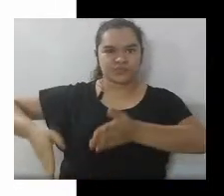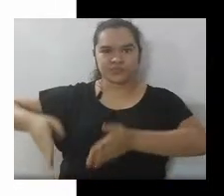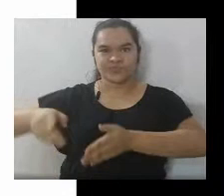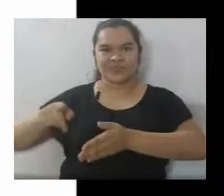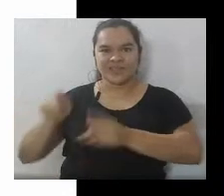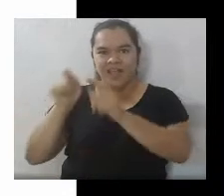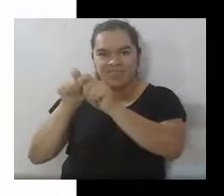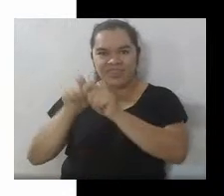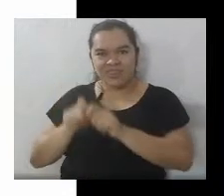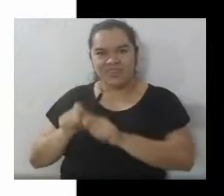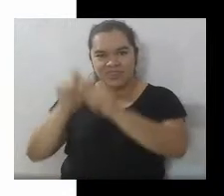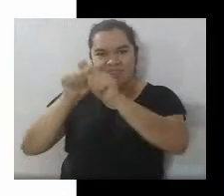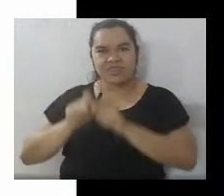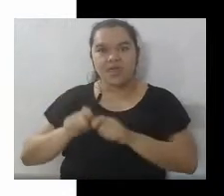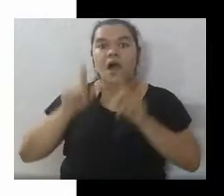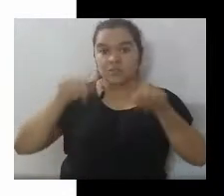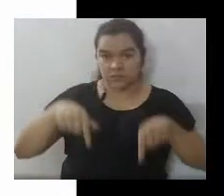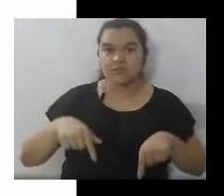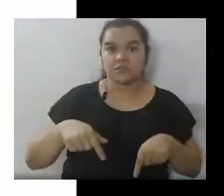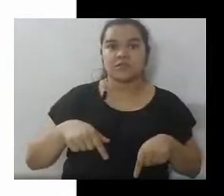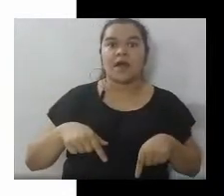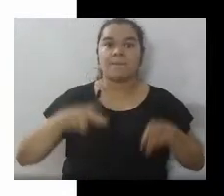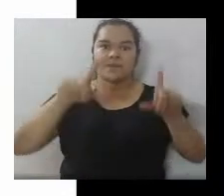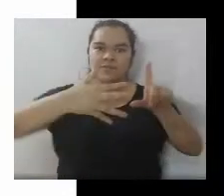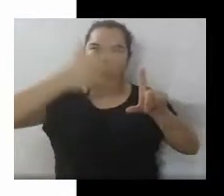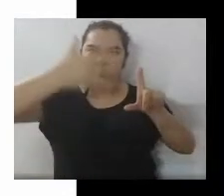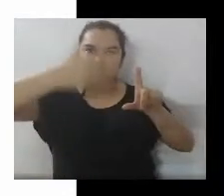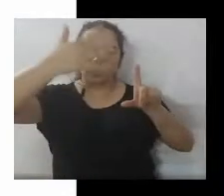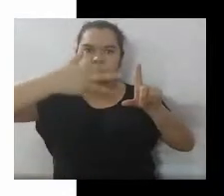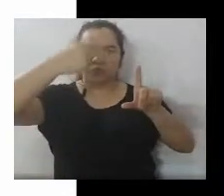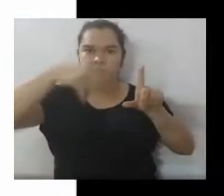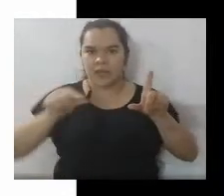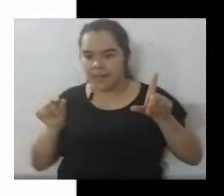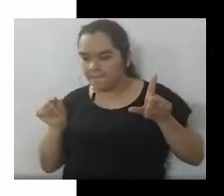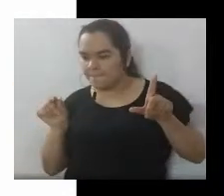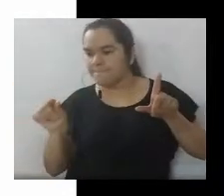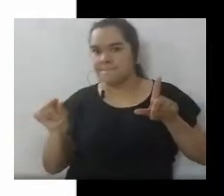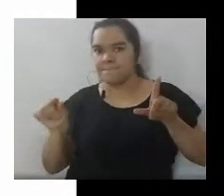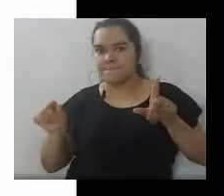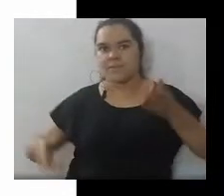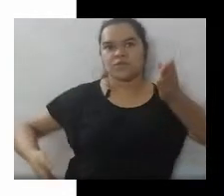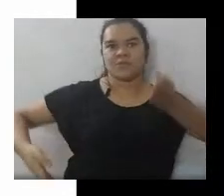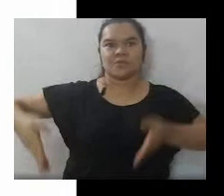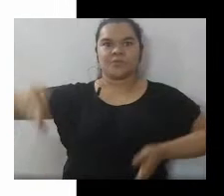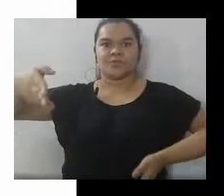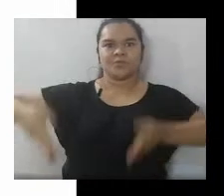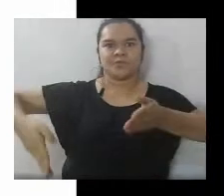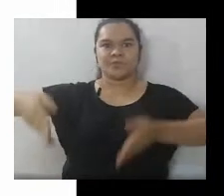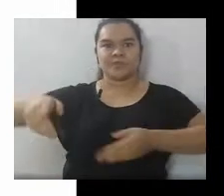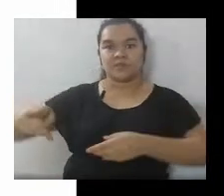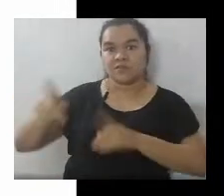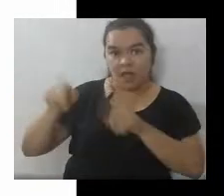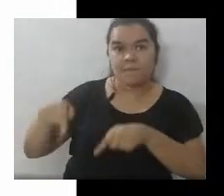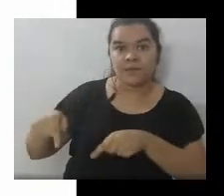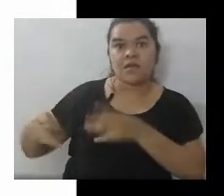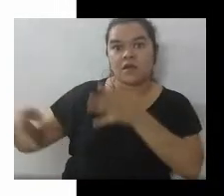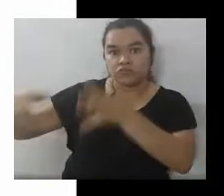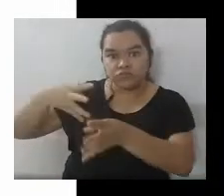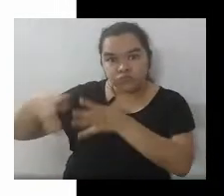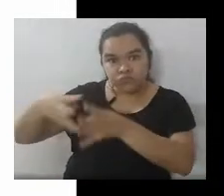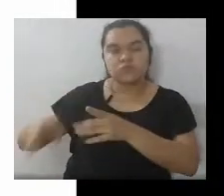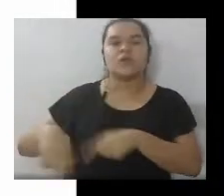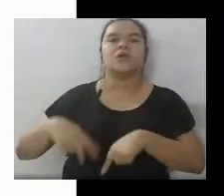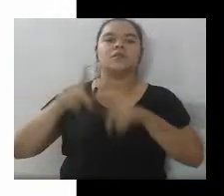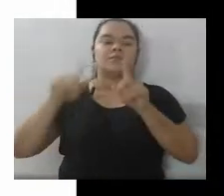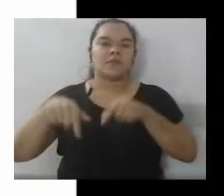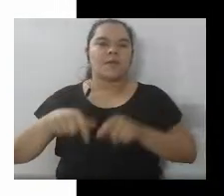causando la robótica en nuestro día a día es cada vez más evidente. Podemos llegar a trabajar